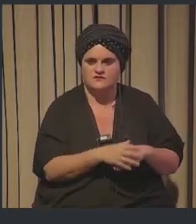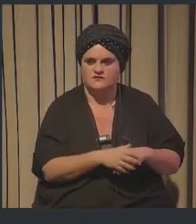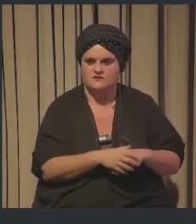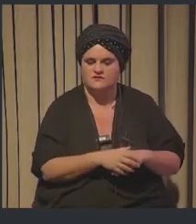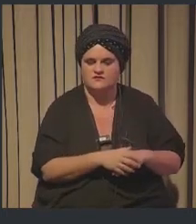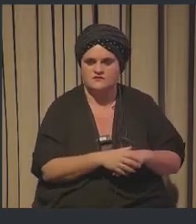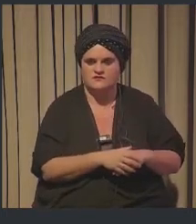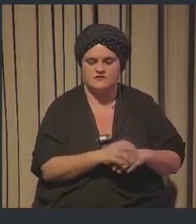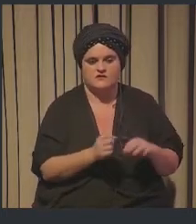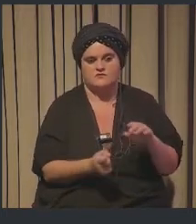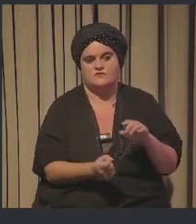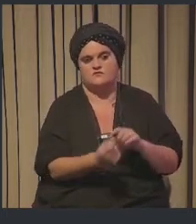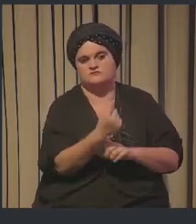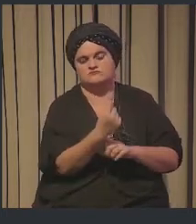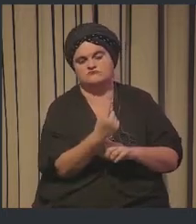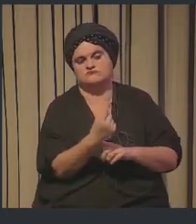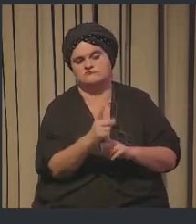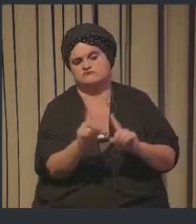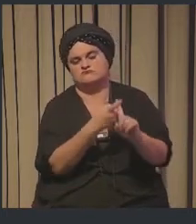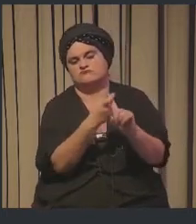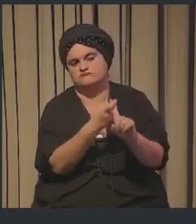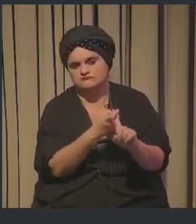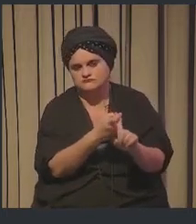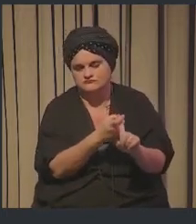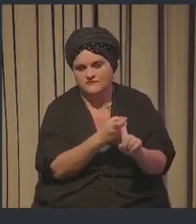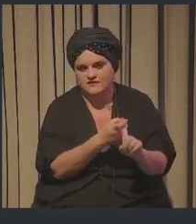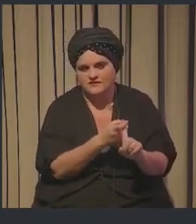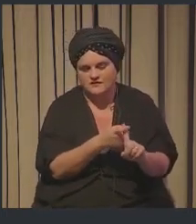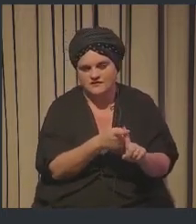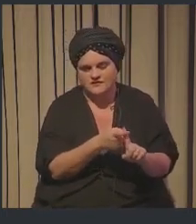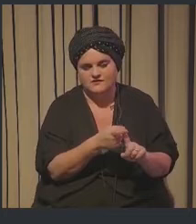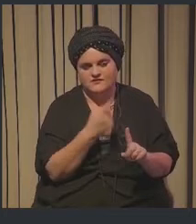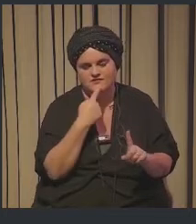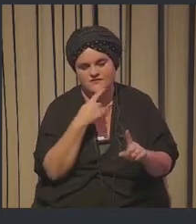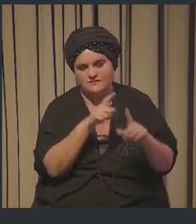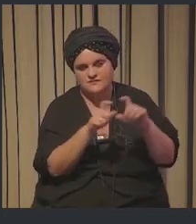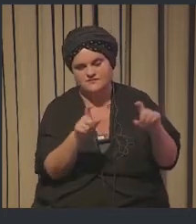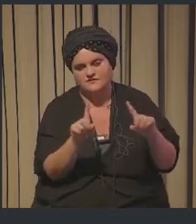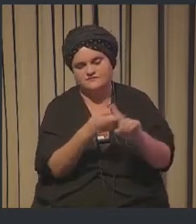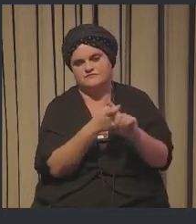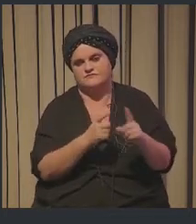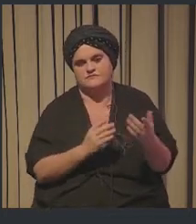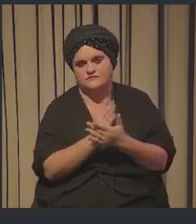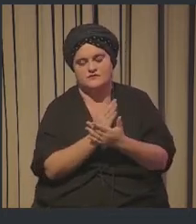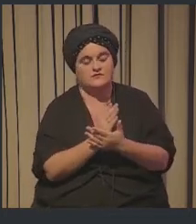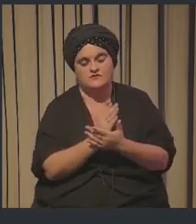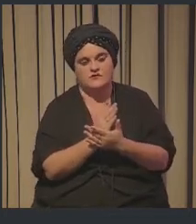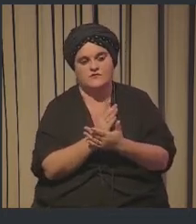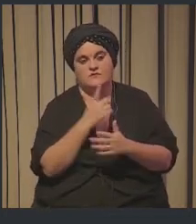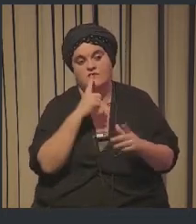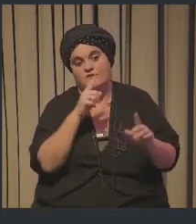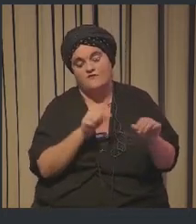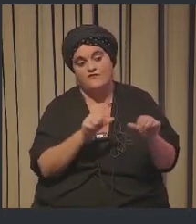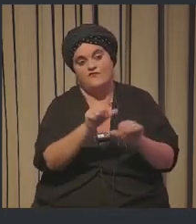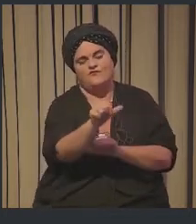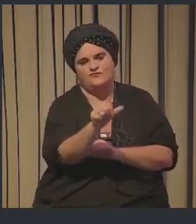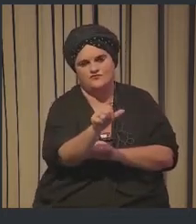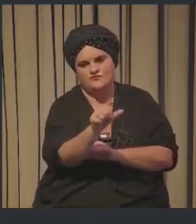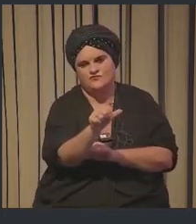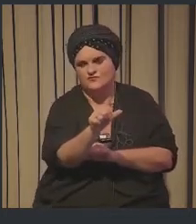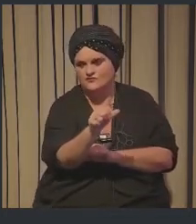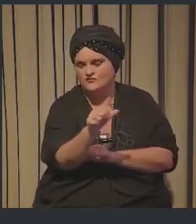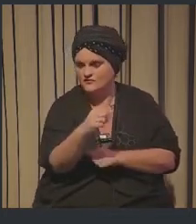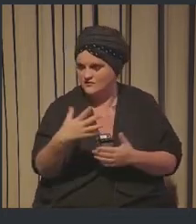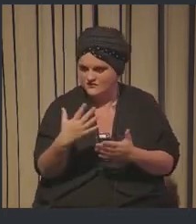señal o una tendencia para decir esto es disrupción, pero si esto lo llevamos al futuro, algo que hacéis en general, todos